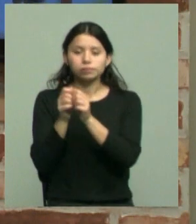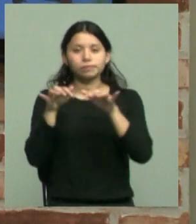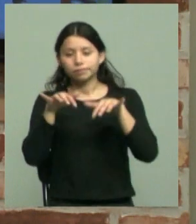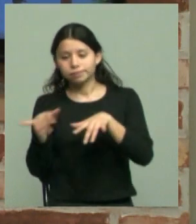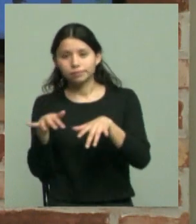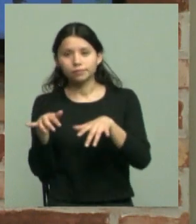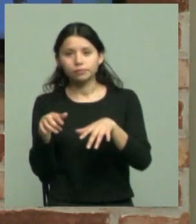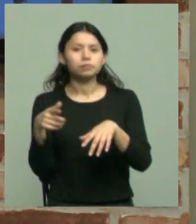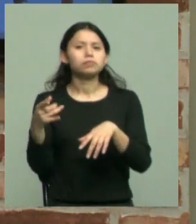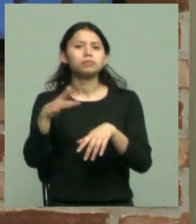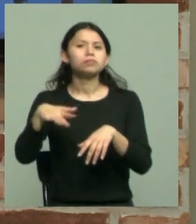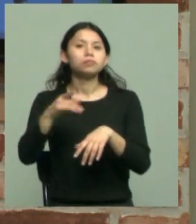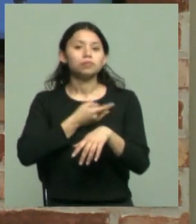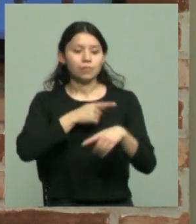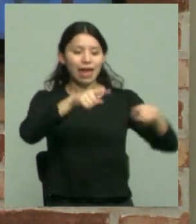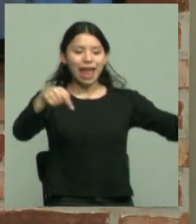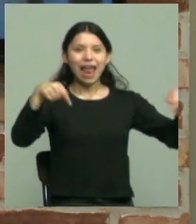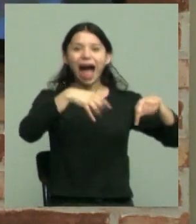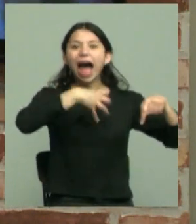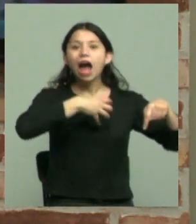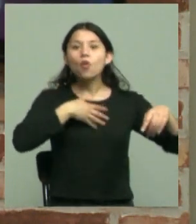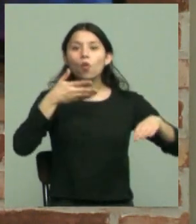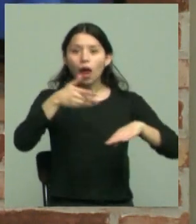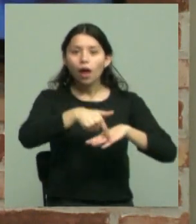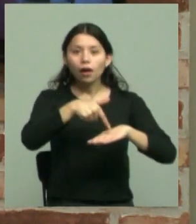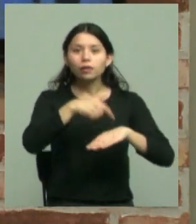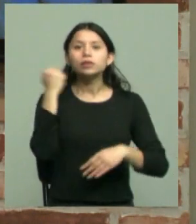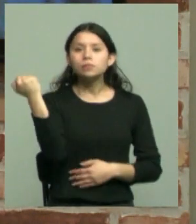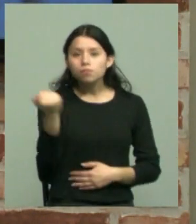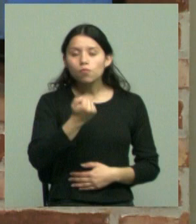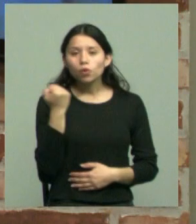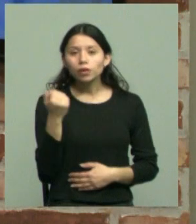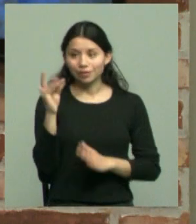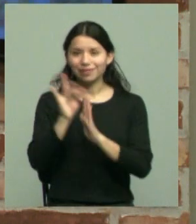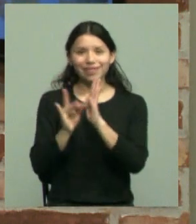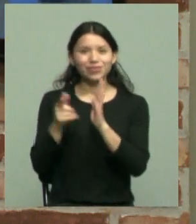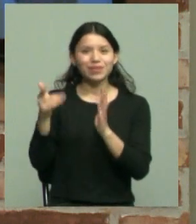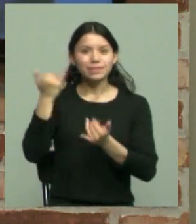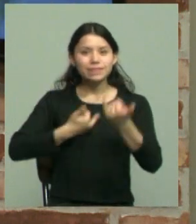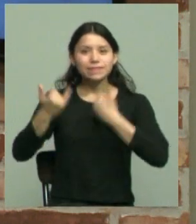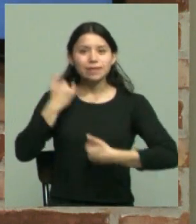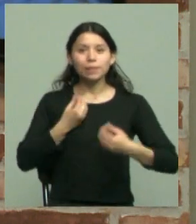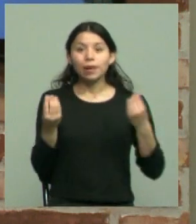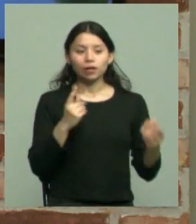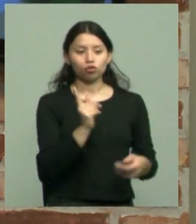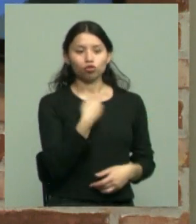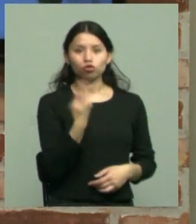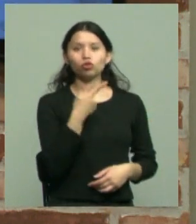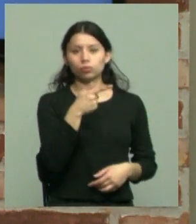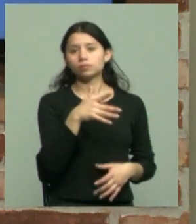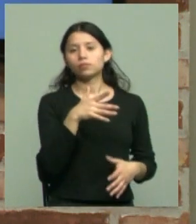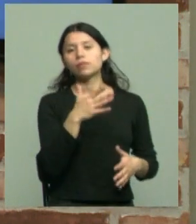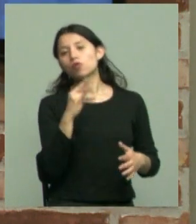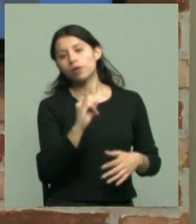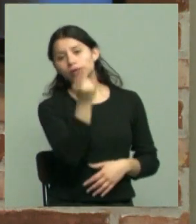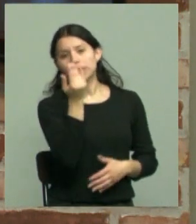la propia aula. Entonces, todos estos datos son muy importantes para poder generar las políticas académicas a